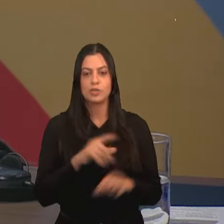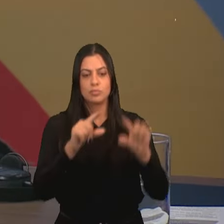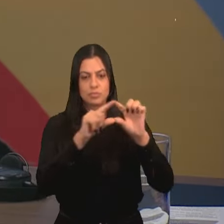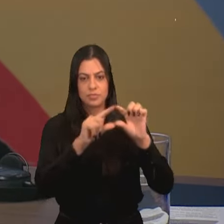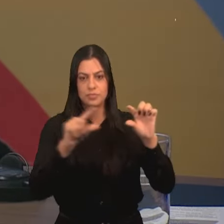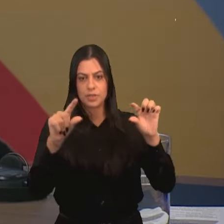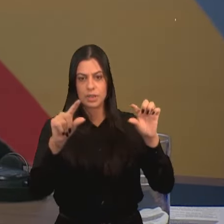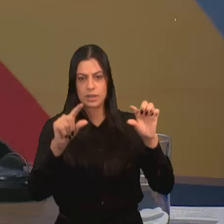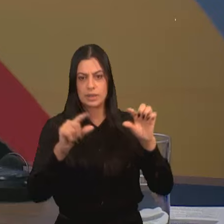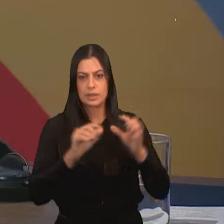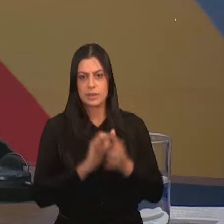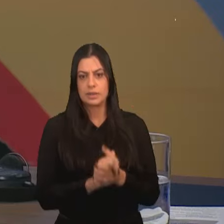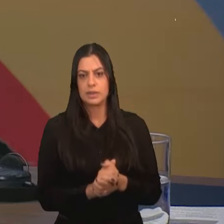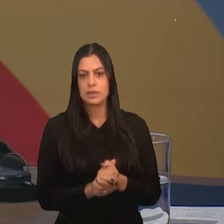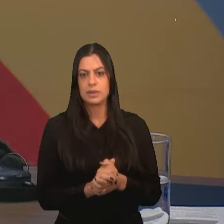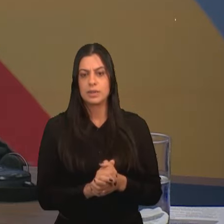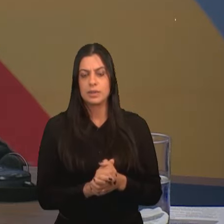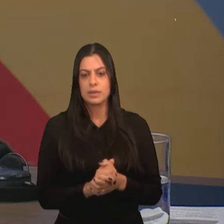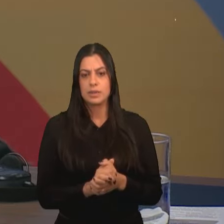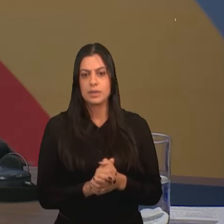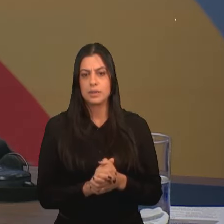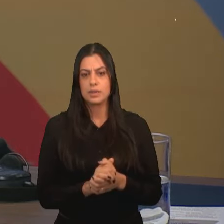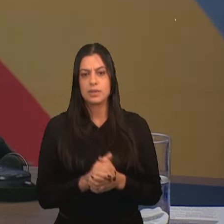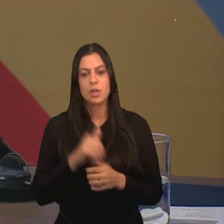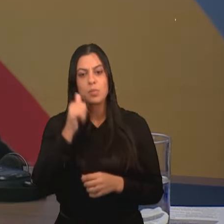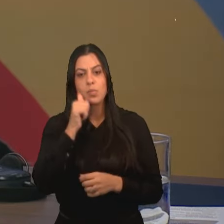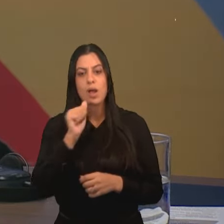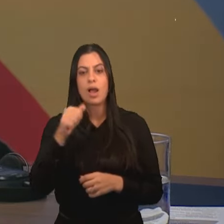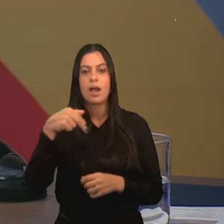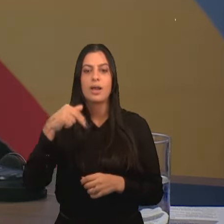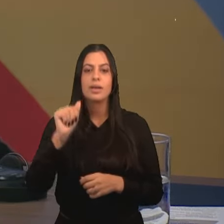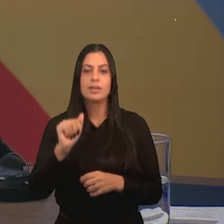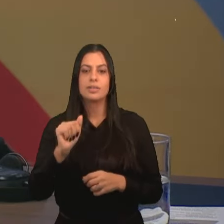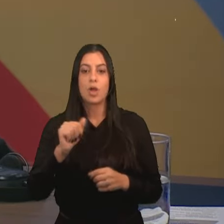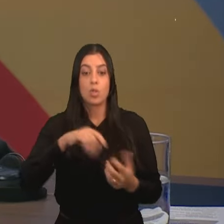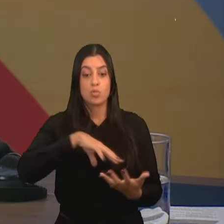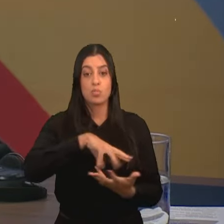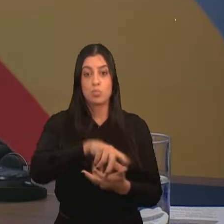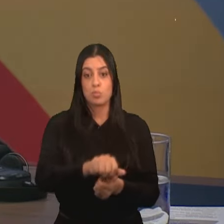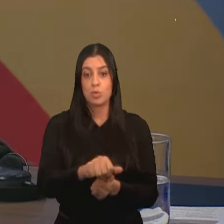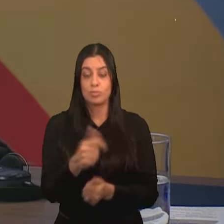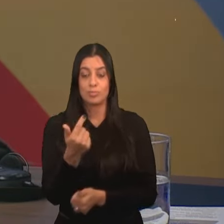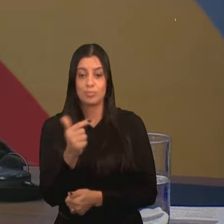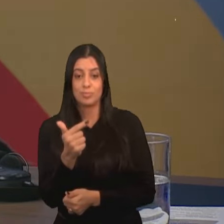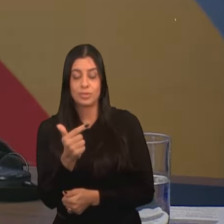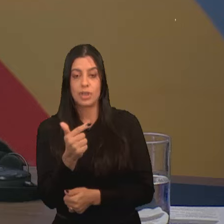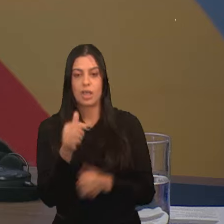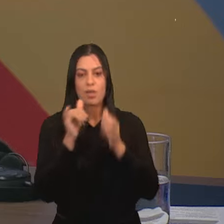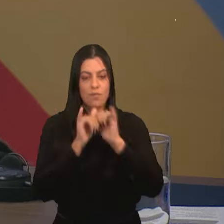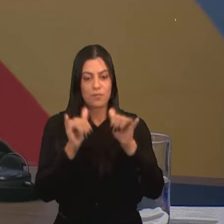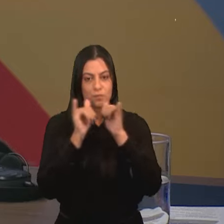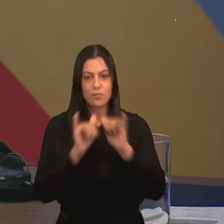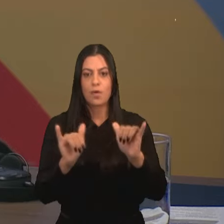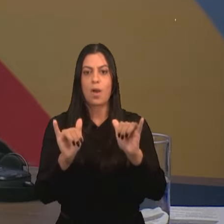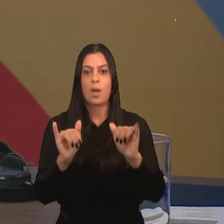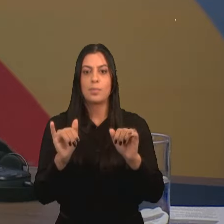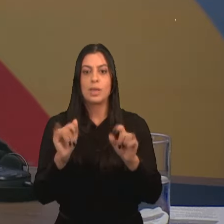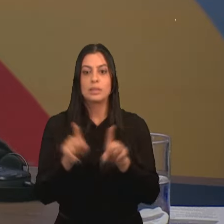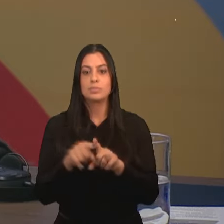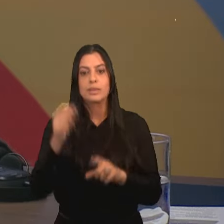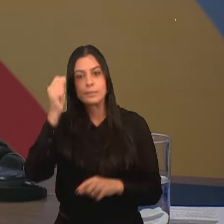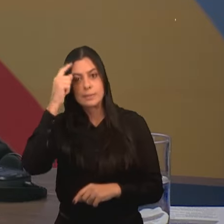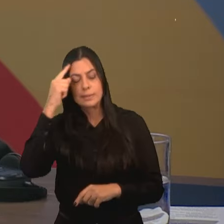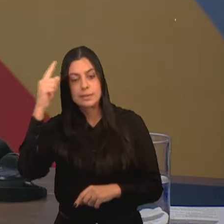expresión incluso de la doctora, cuando ella dijo que del mundo donde no hay escasez de información, pero de